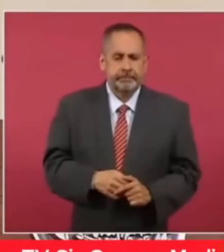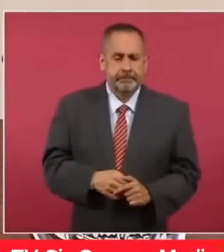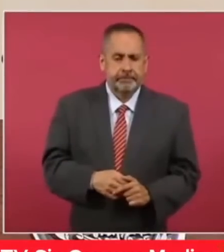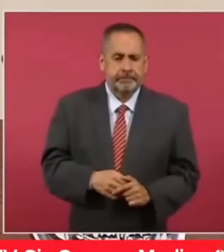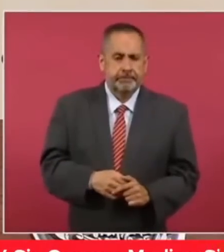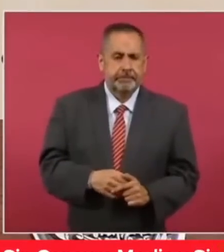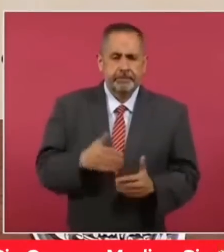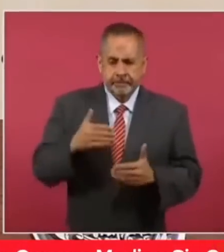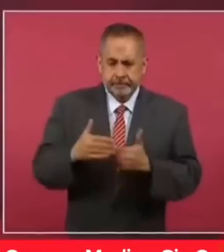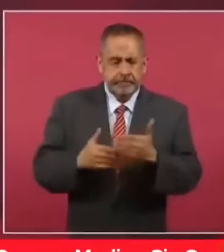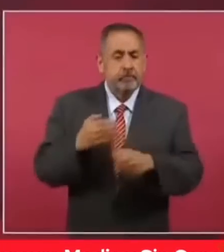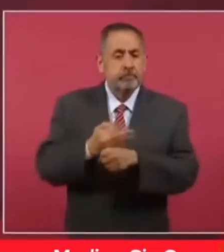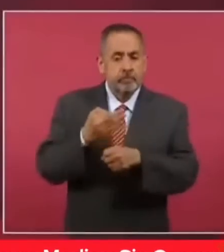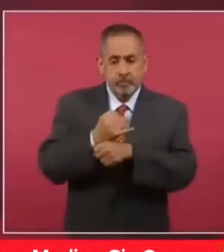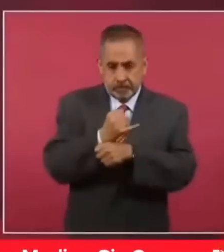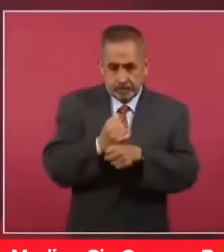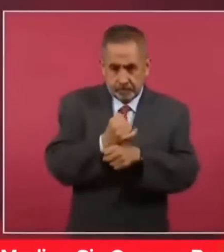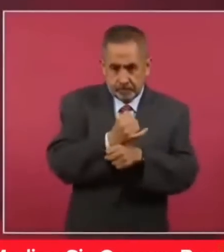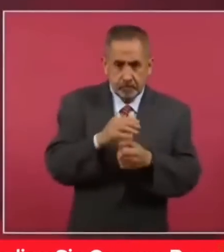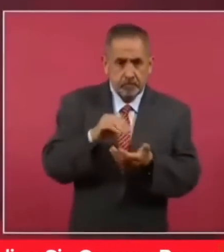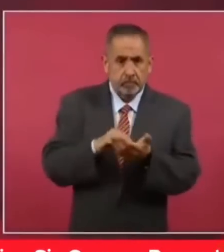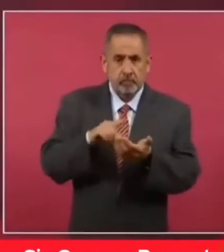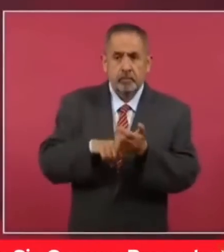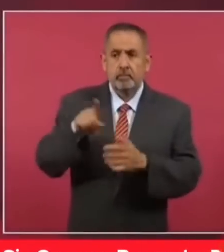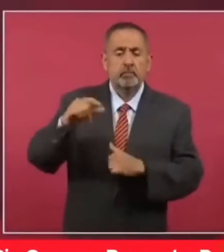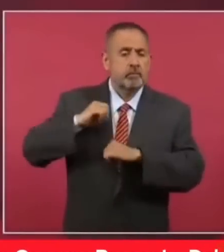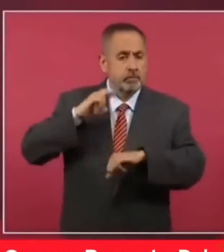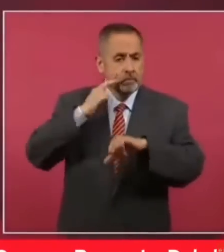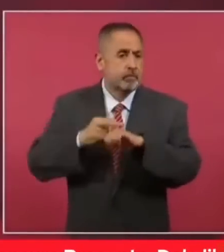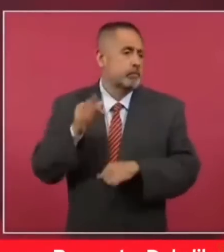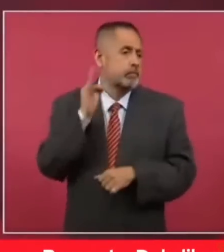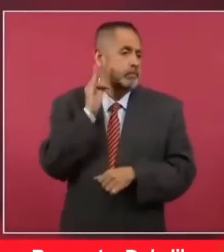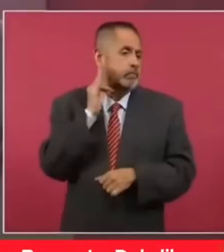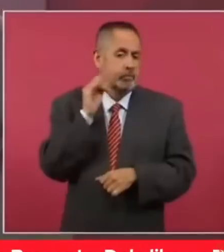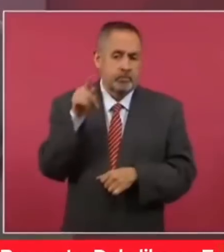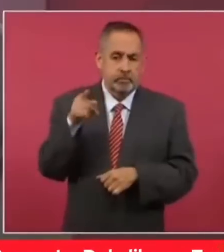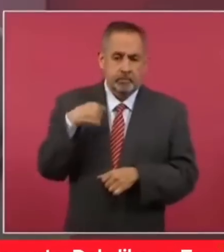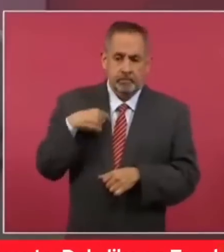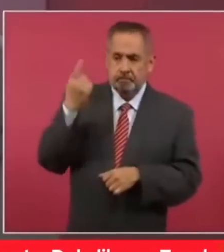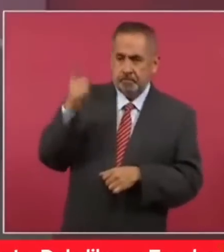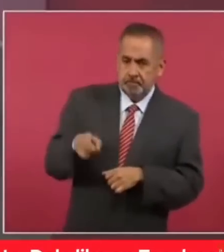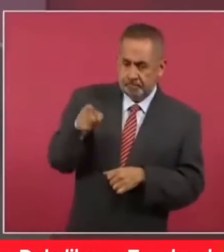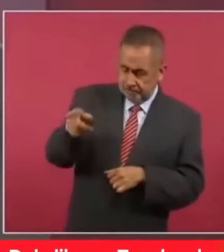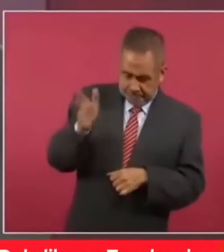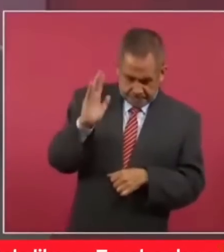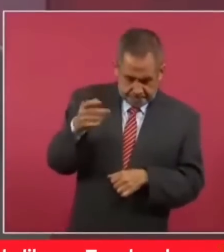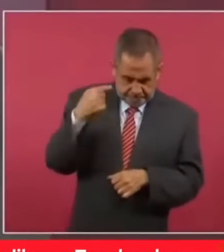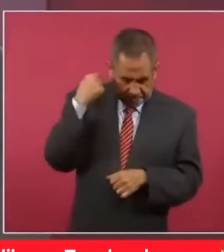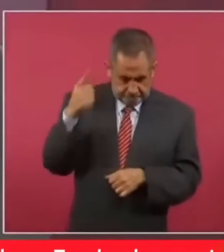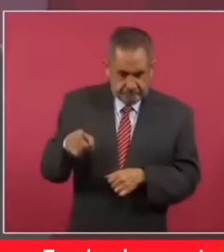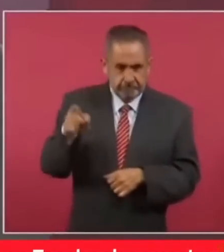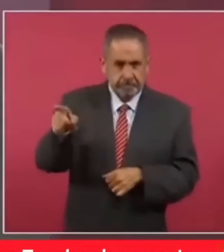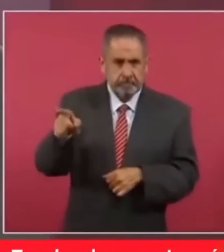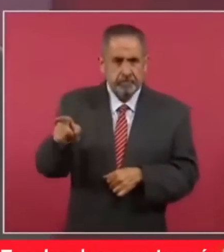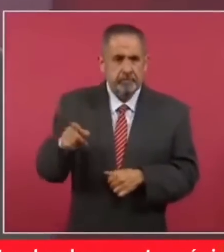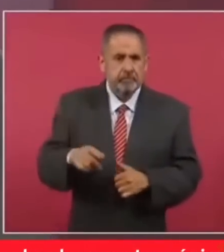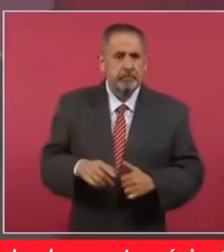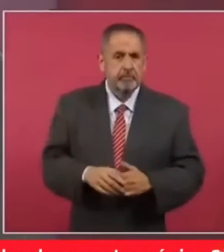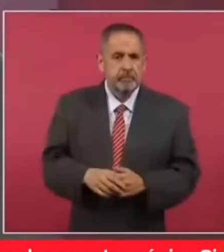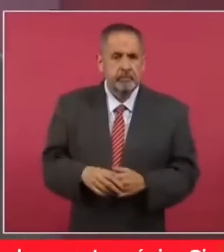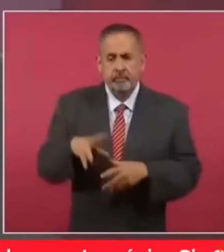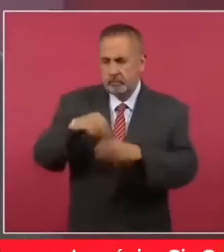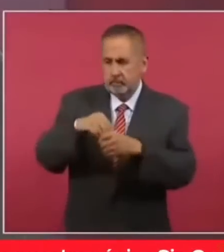hay un proceso abierto que tiene la Fiscalía, la instrucción que se ha dado